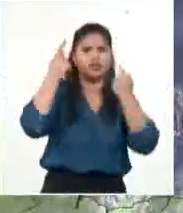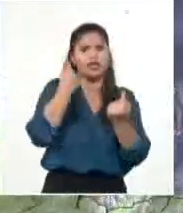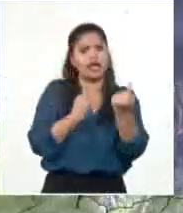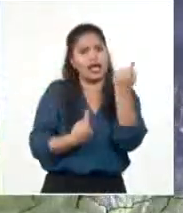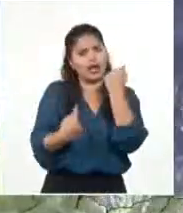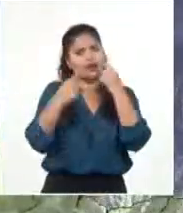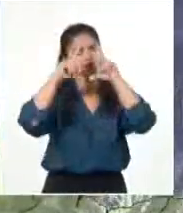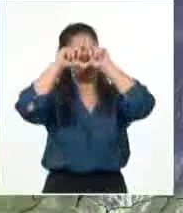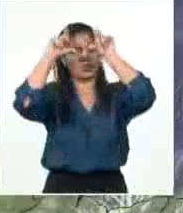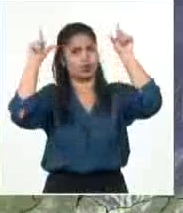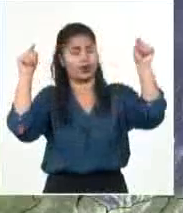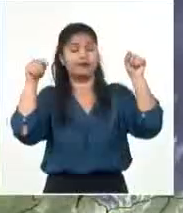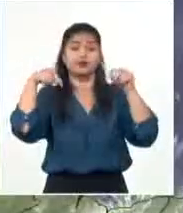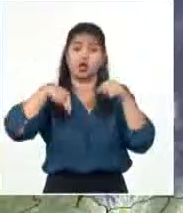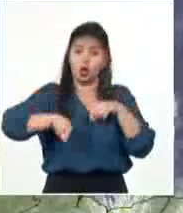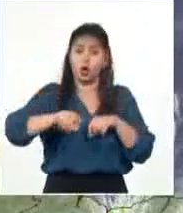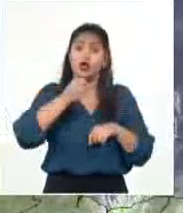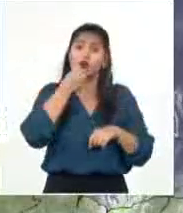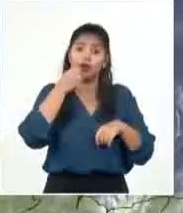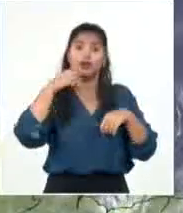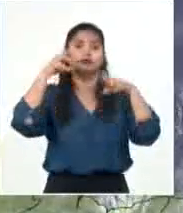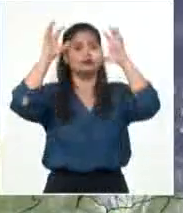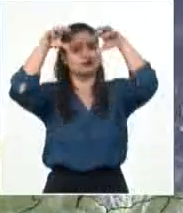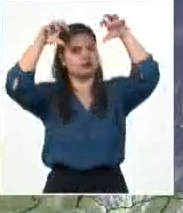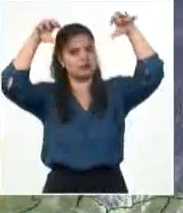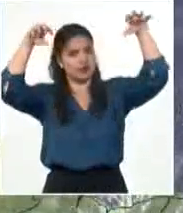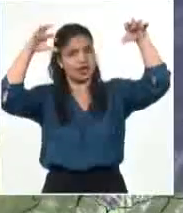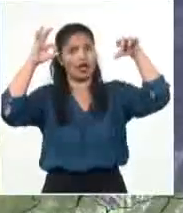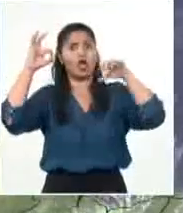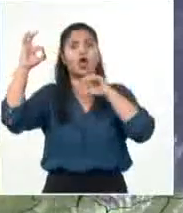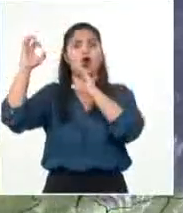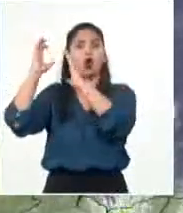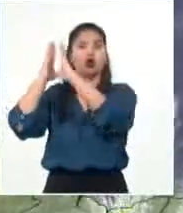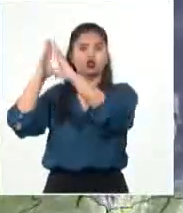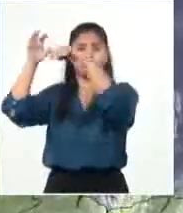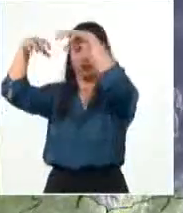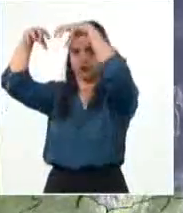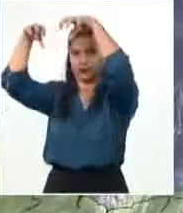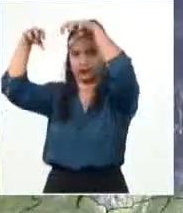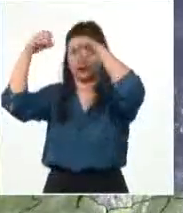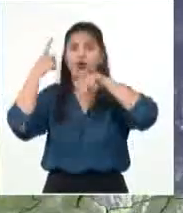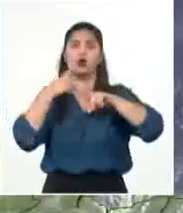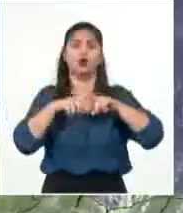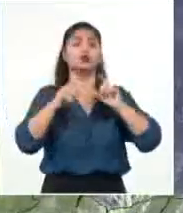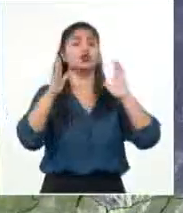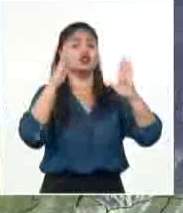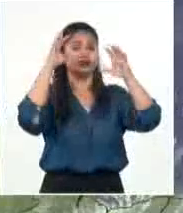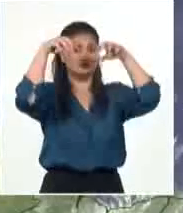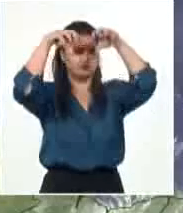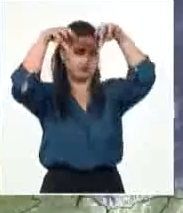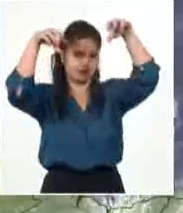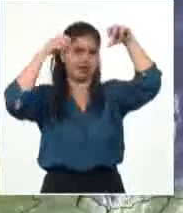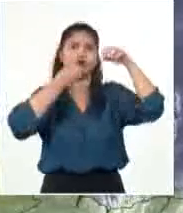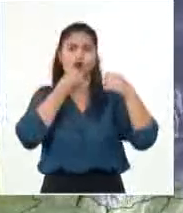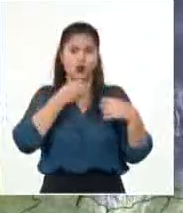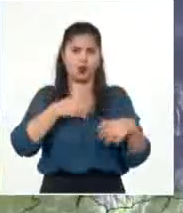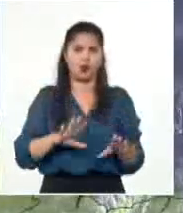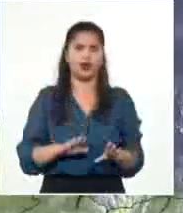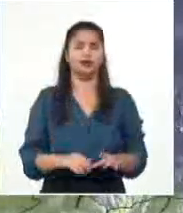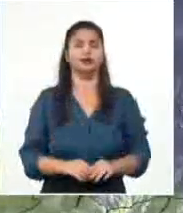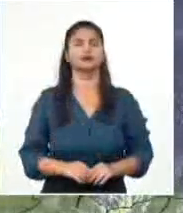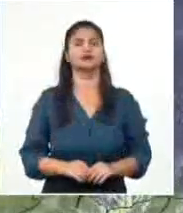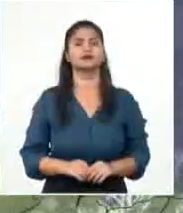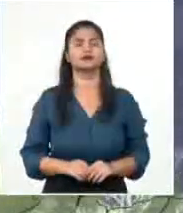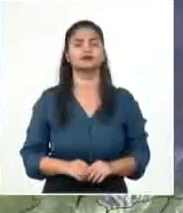Sin embargo, hoy se incrementa la probabilidad de lluvias en el occidente, también en algunas localidades de la región central. Van a estar relacionadas con la inestabilidad que